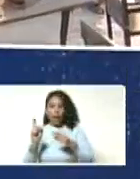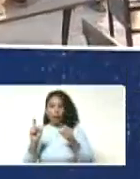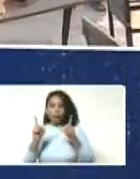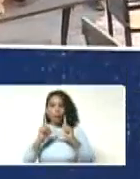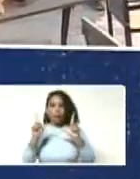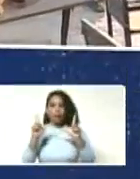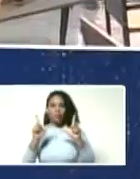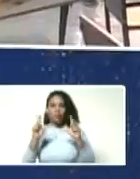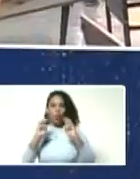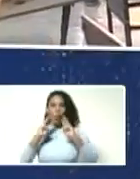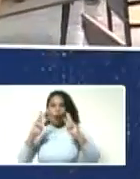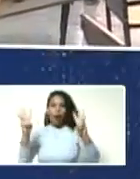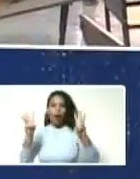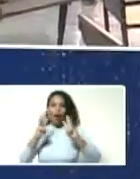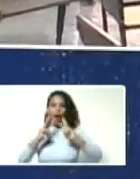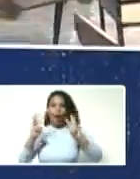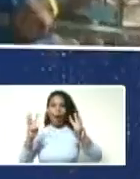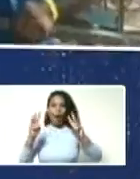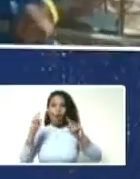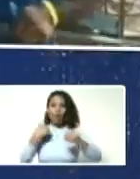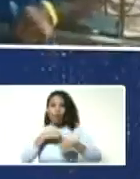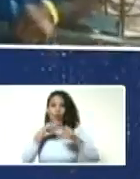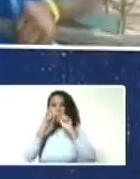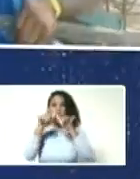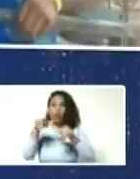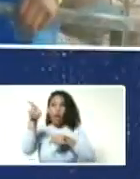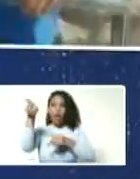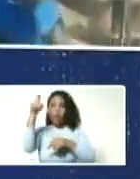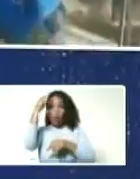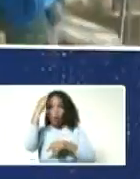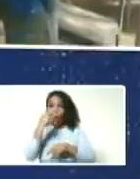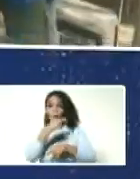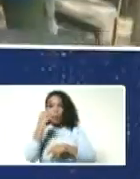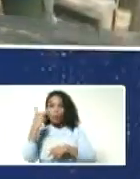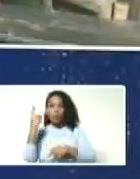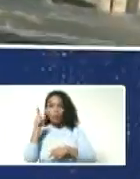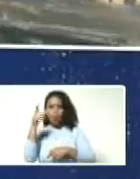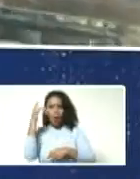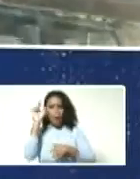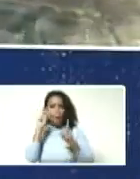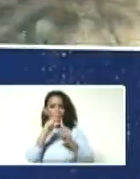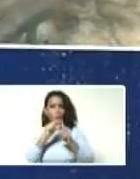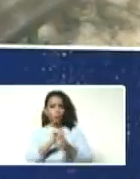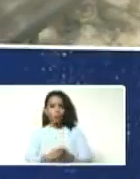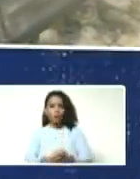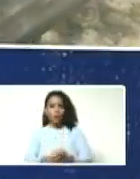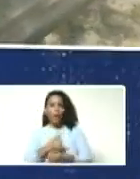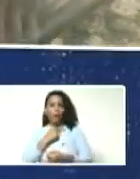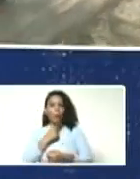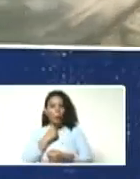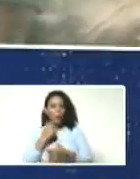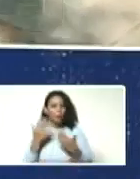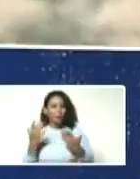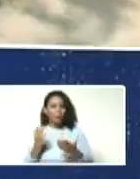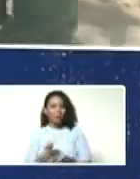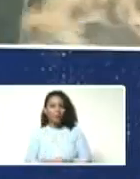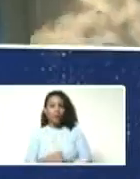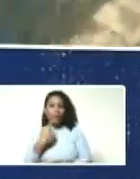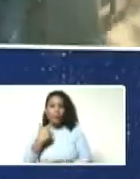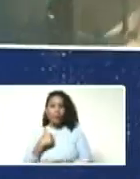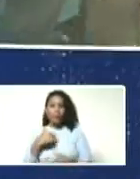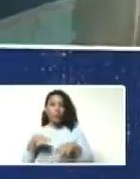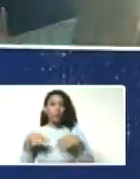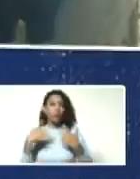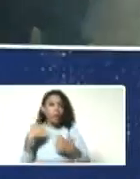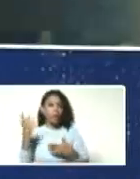de verdad. Bendecido estamos porque están comprometidos. Tú tienes unas palabras, ¿vale? Que me gustan. Dígame, ¿cuáles claro, son?